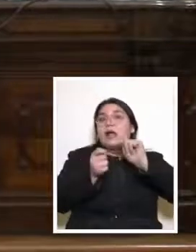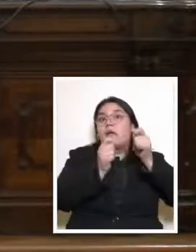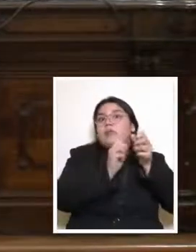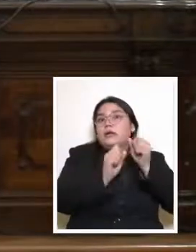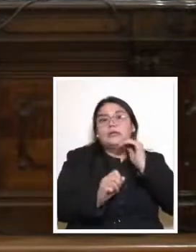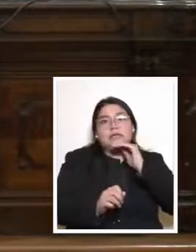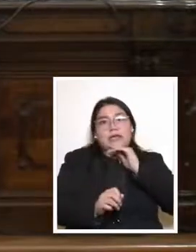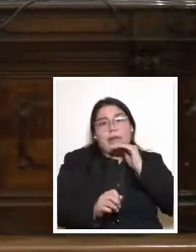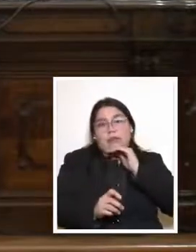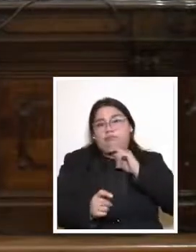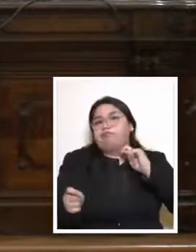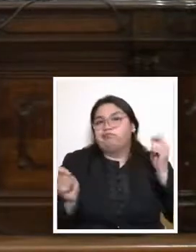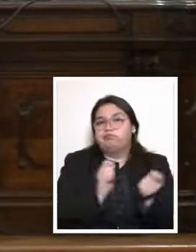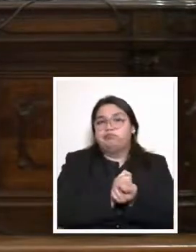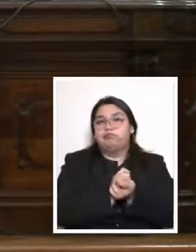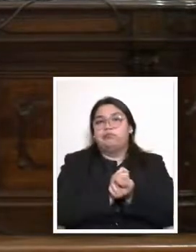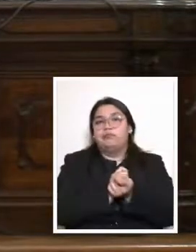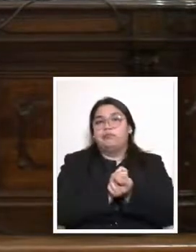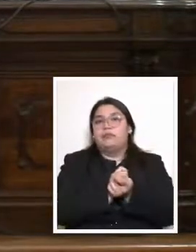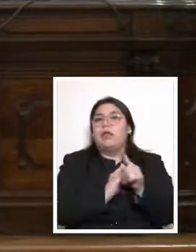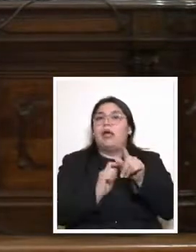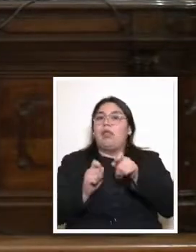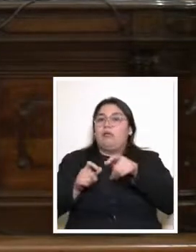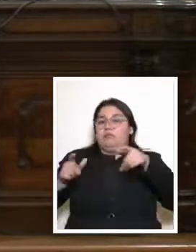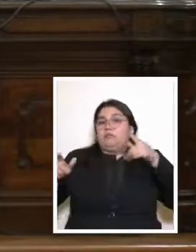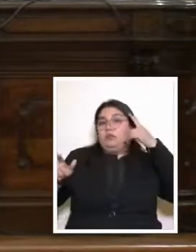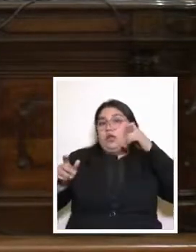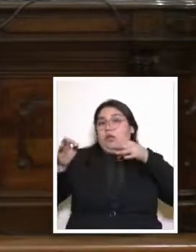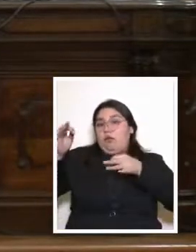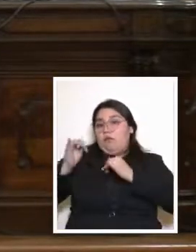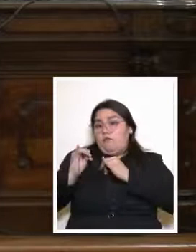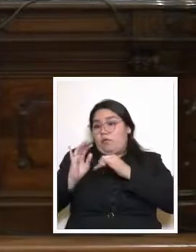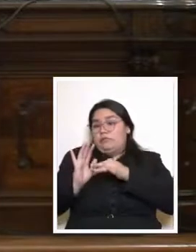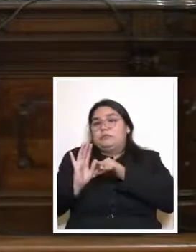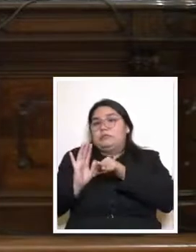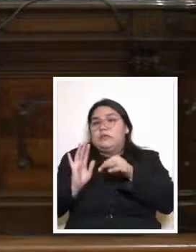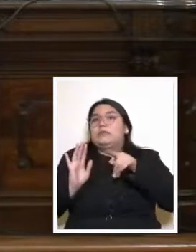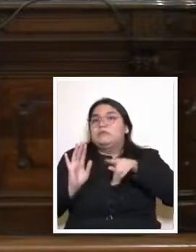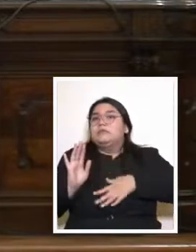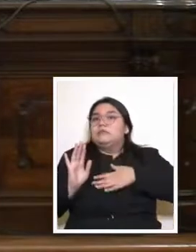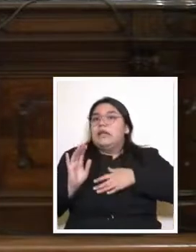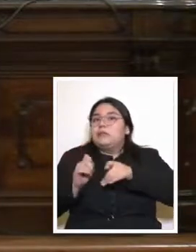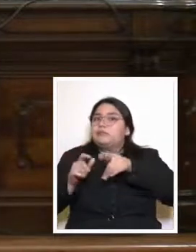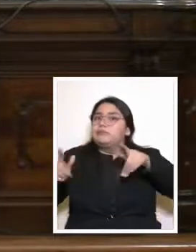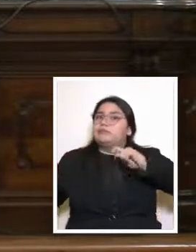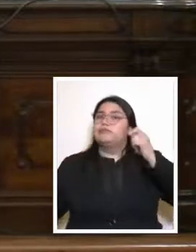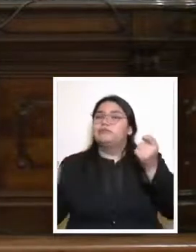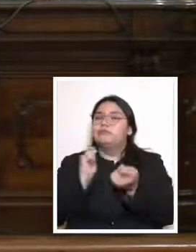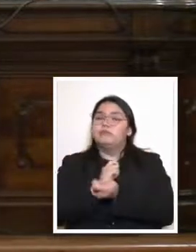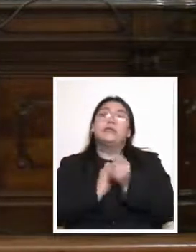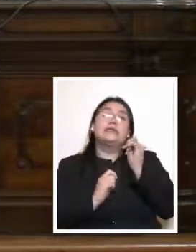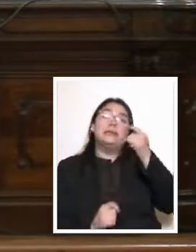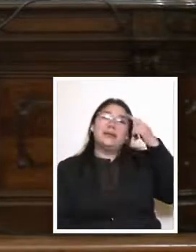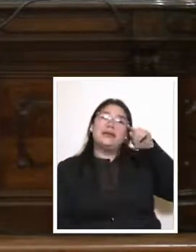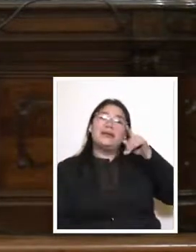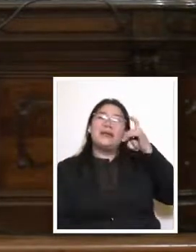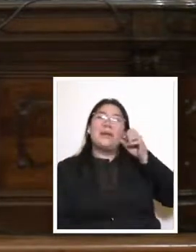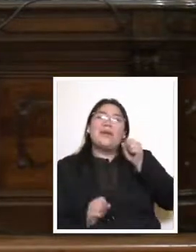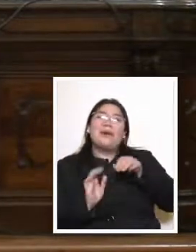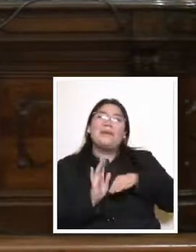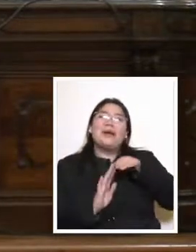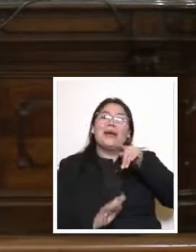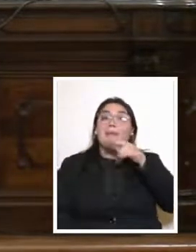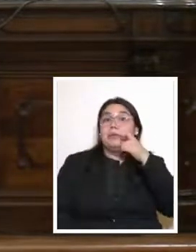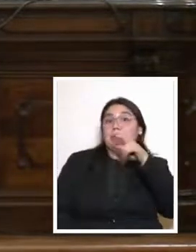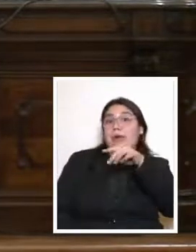no hacerlo masivo, que imagino que es el fin último también de un informe de esta naturaleza. Claro, pero en eso yo creo que hay que escuchar más a Maritza y a Mariana.